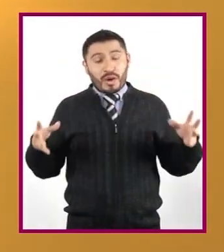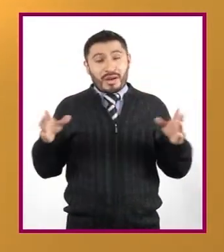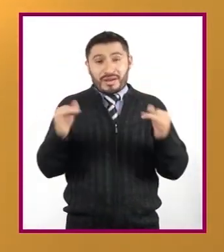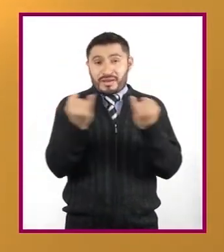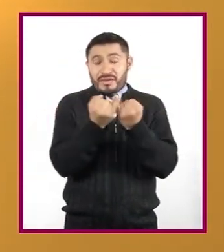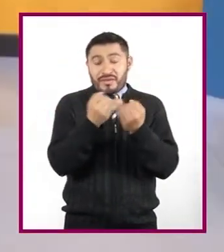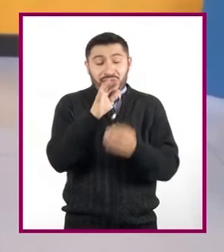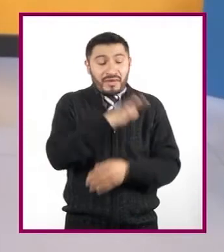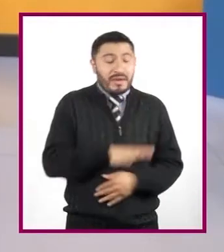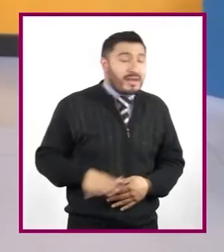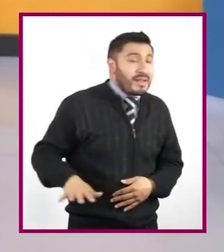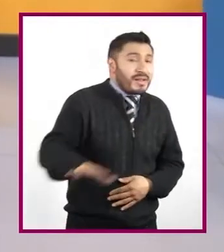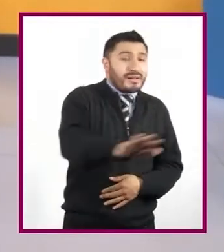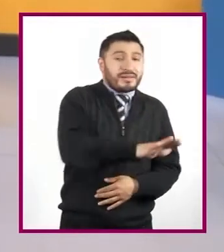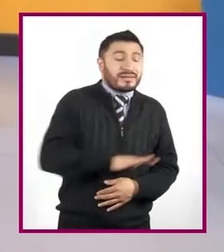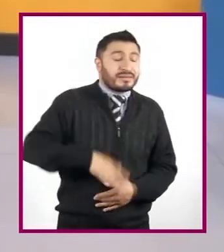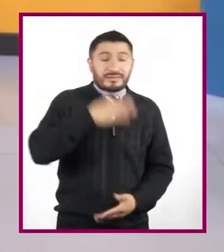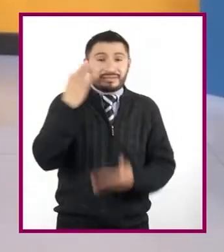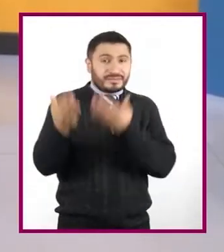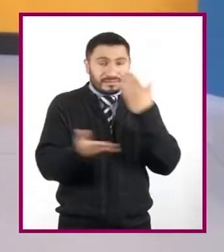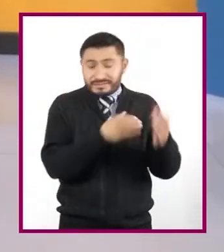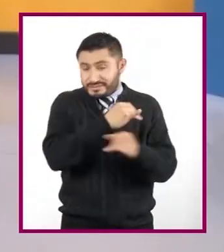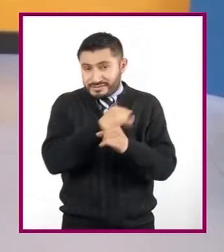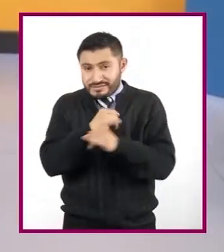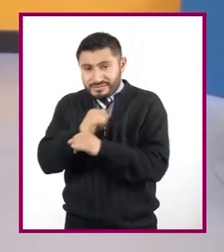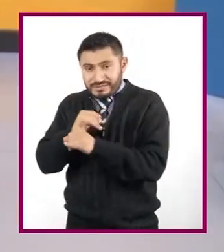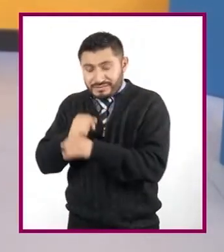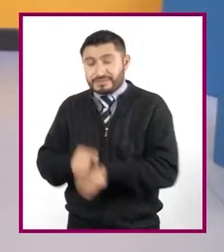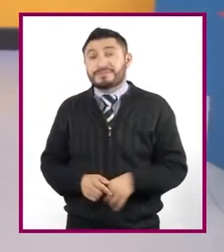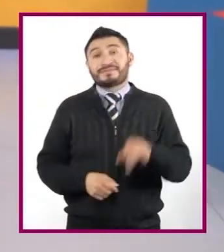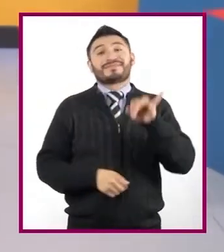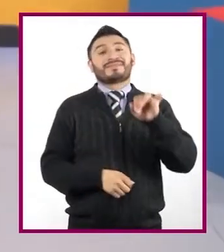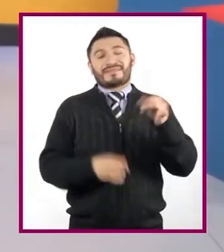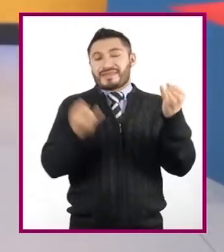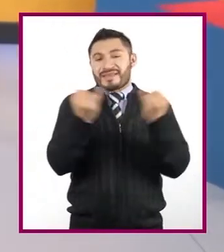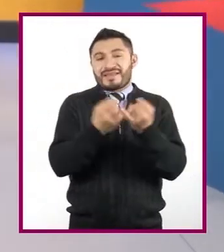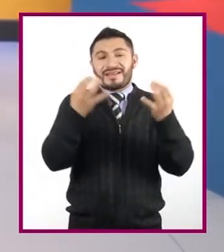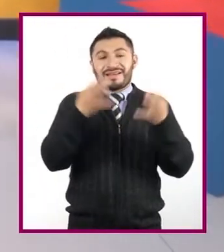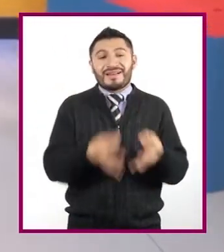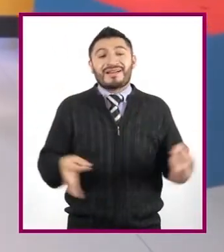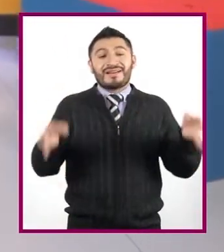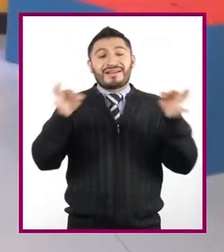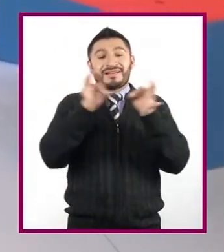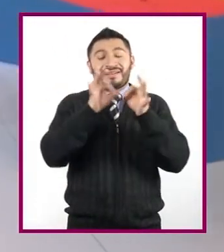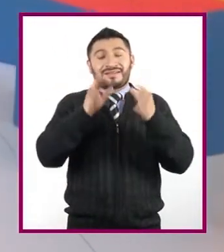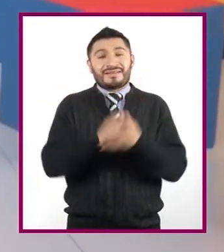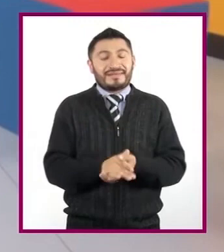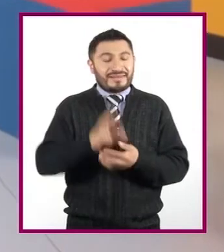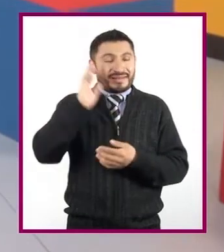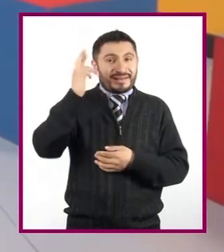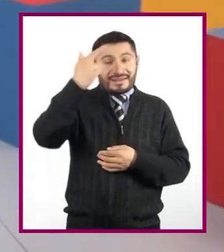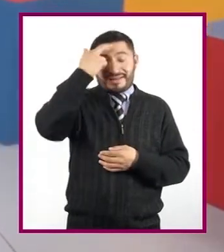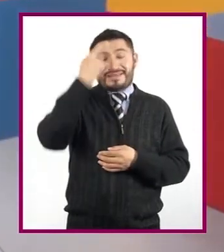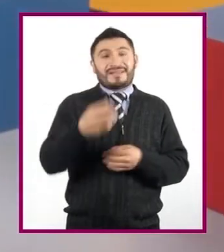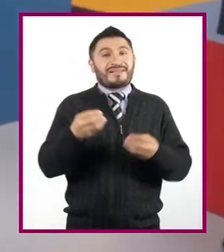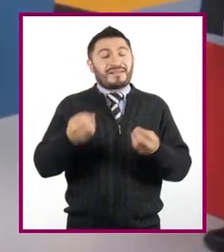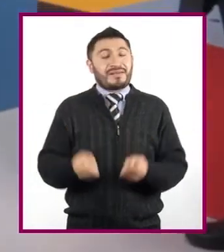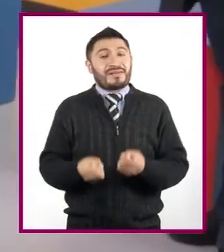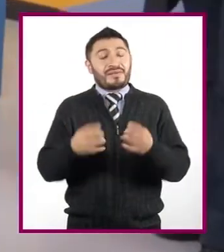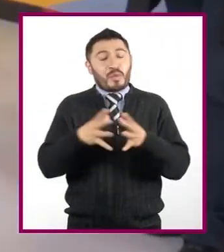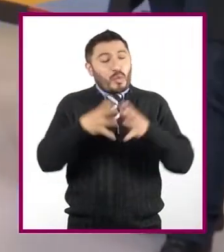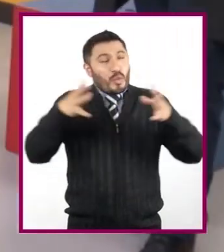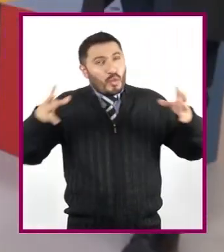población de estudio. Así es, maestro Luis. También es importante considerar que el tamaño de la muestra tiene